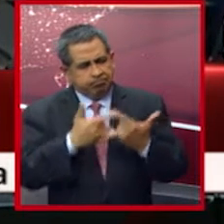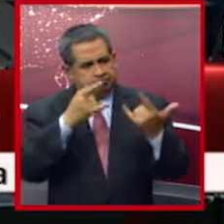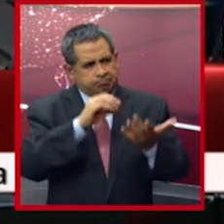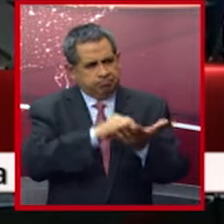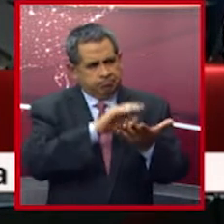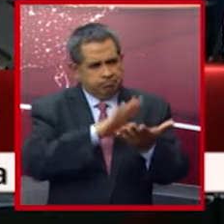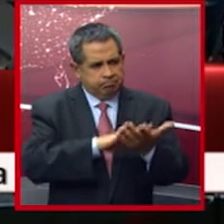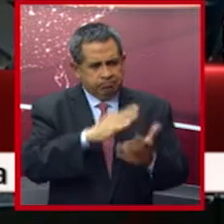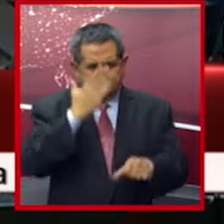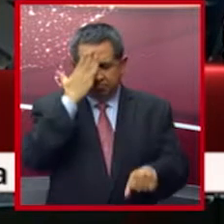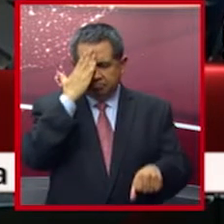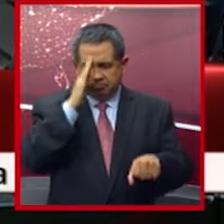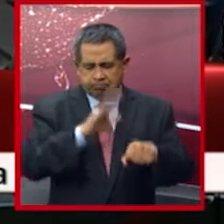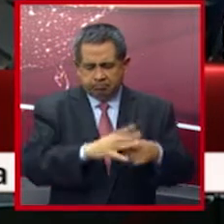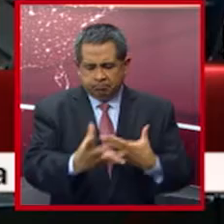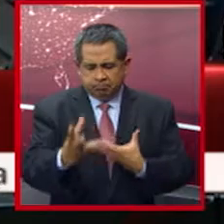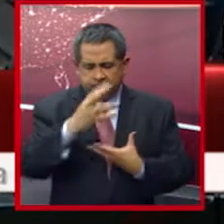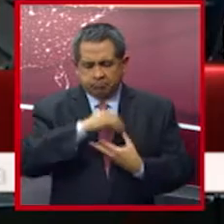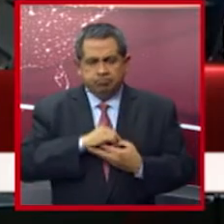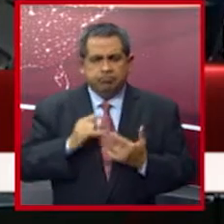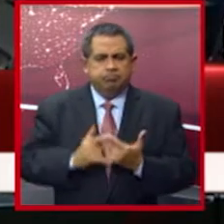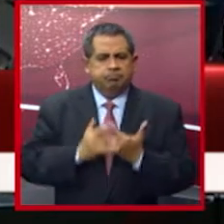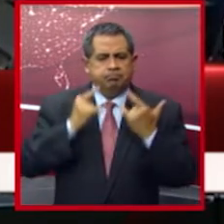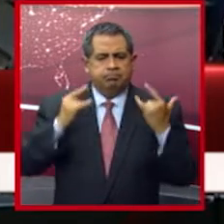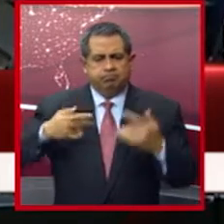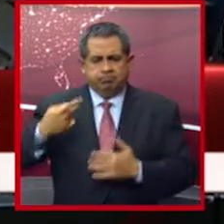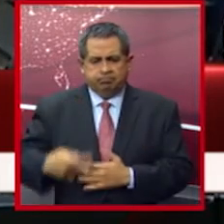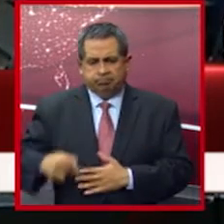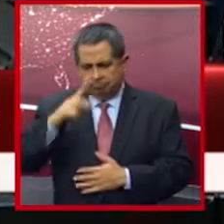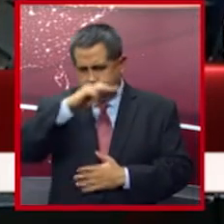historia forman parte ya de la historia de nuestro país.